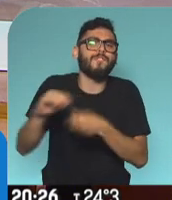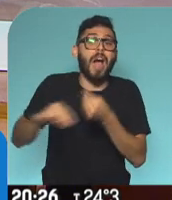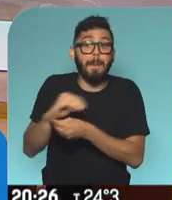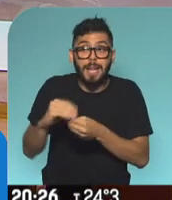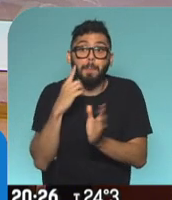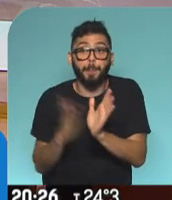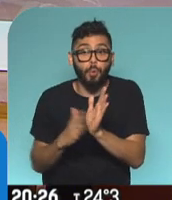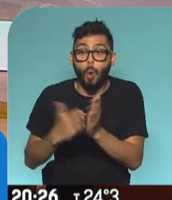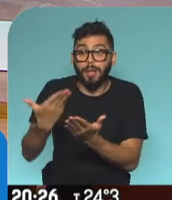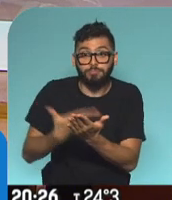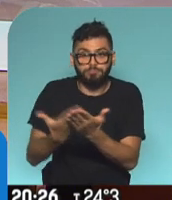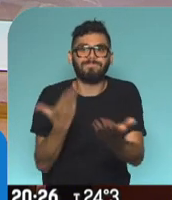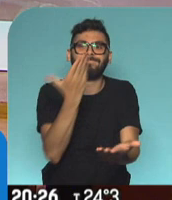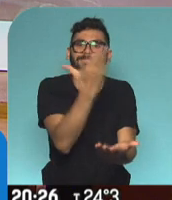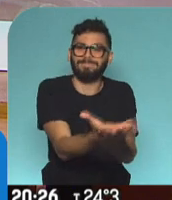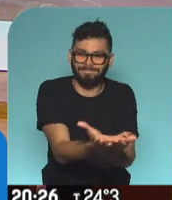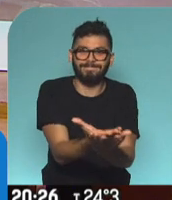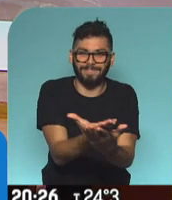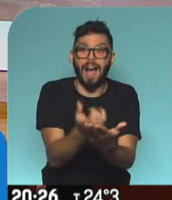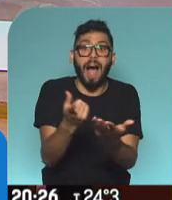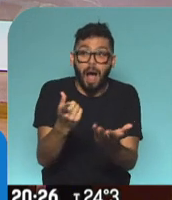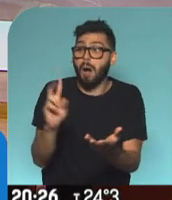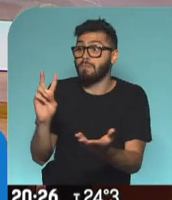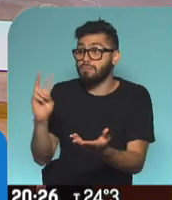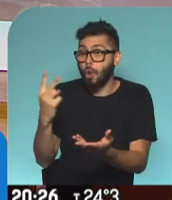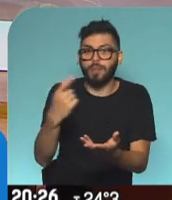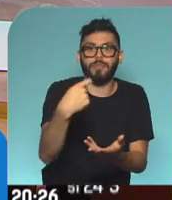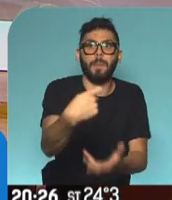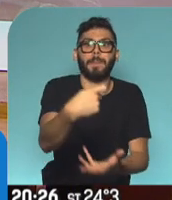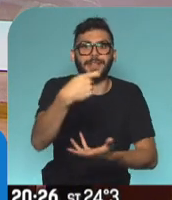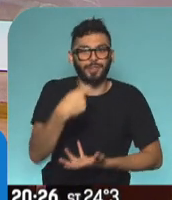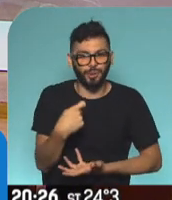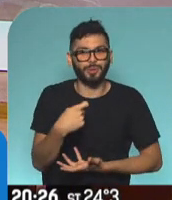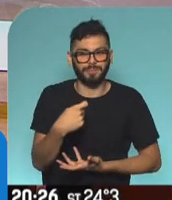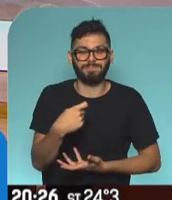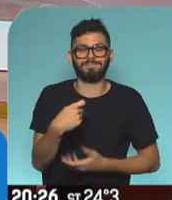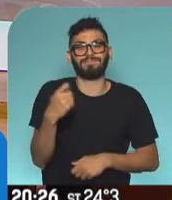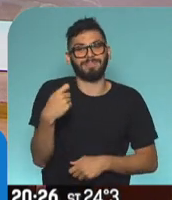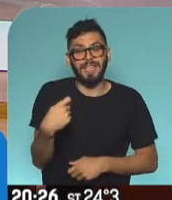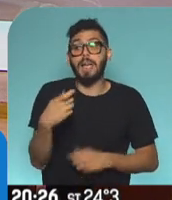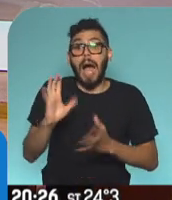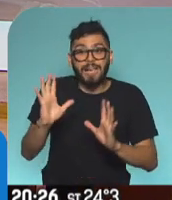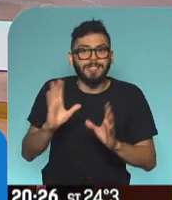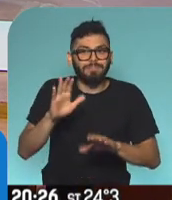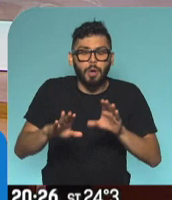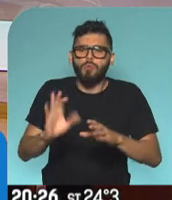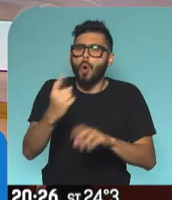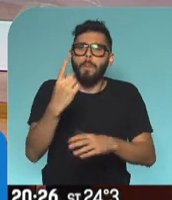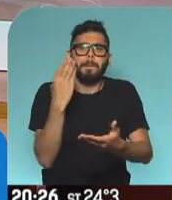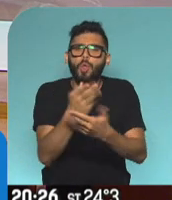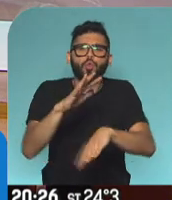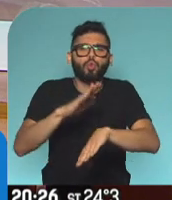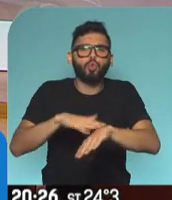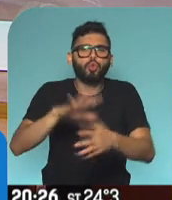corresponde la pensión de su marido una vez que justamente falleció así que ese es el caminito sacamos un turno y llevamos toda la